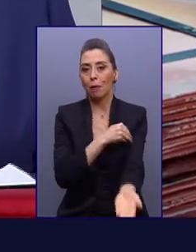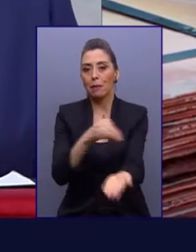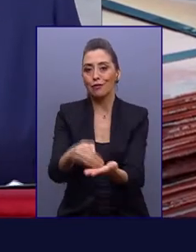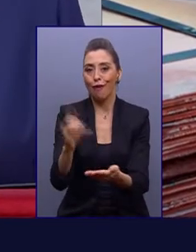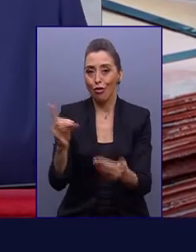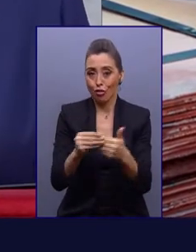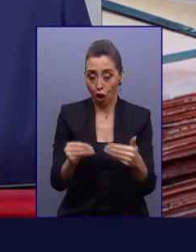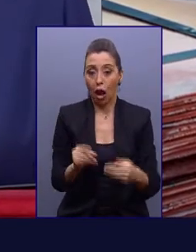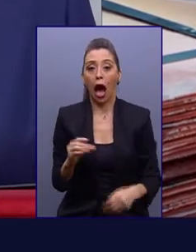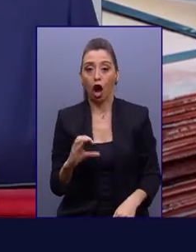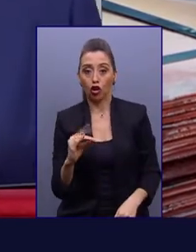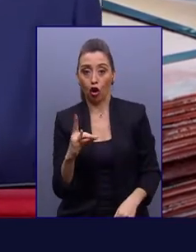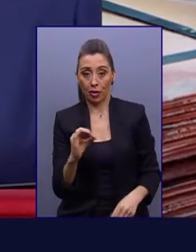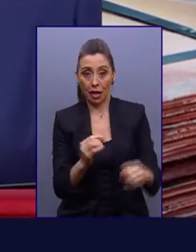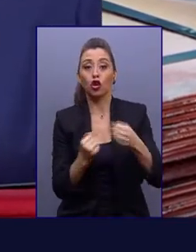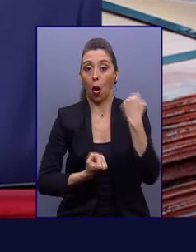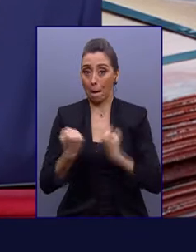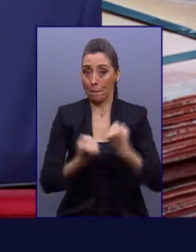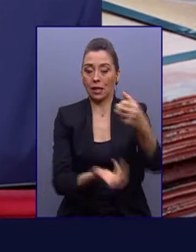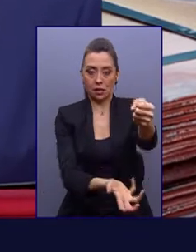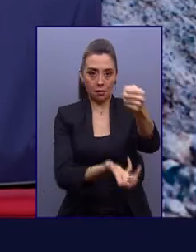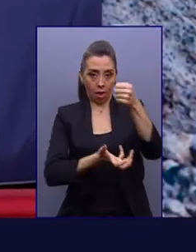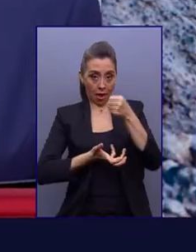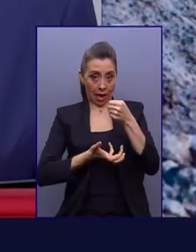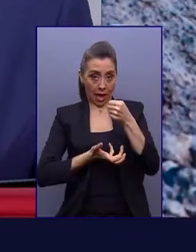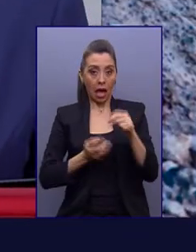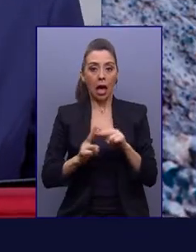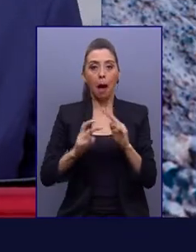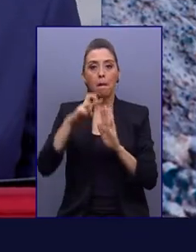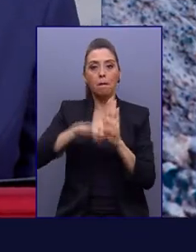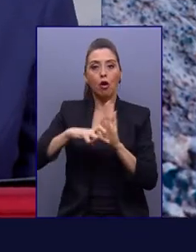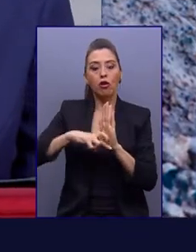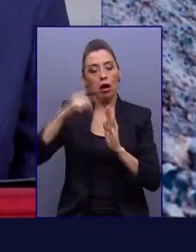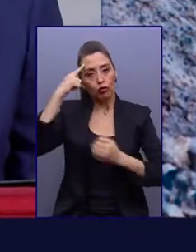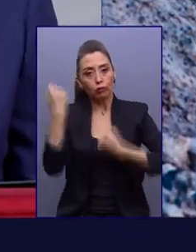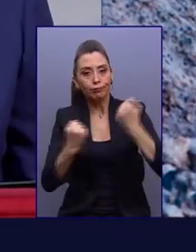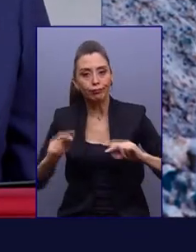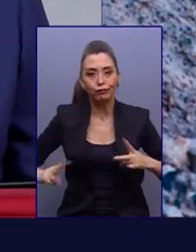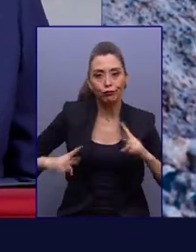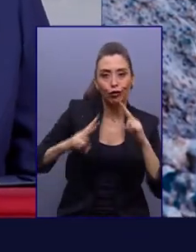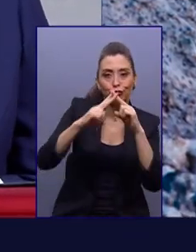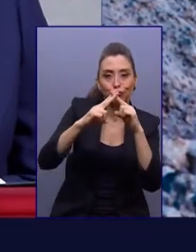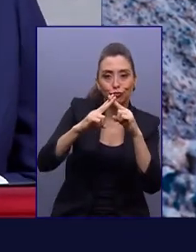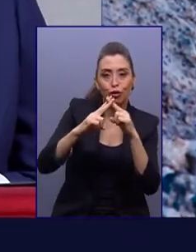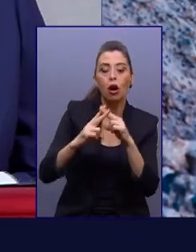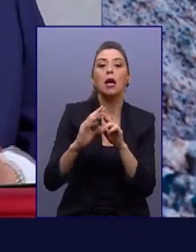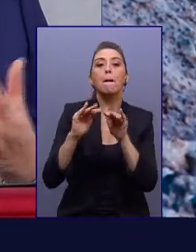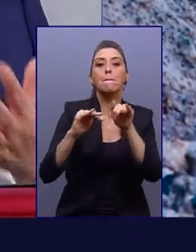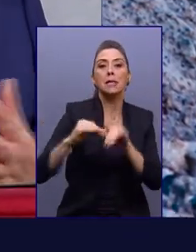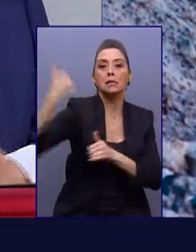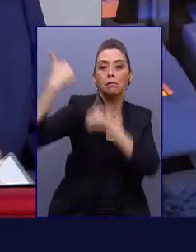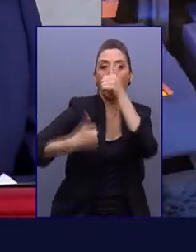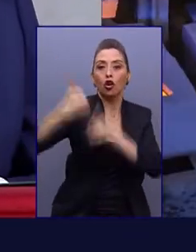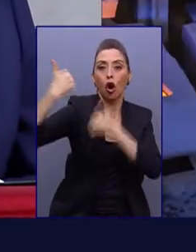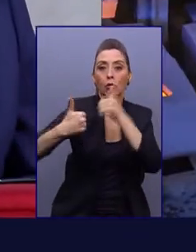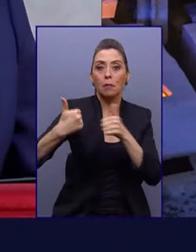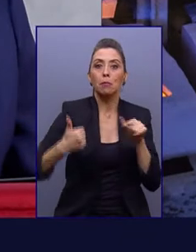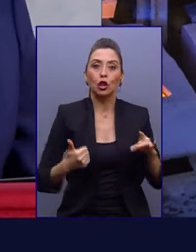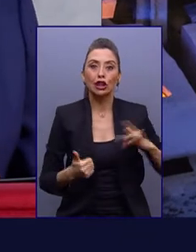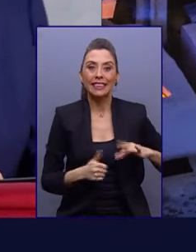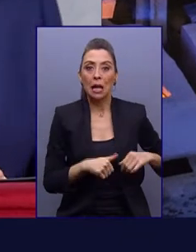Eso permitirá a la empresa desarrollar sus proyectos estructurales y mantener la competitividad de nuestra mayor